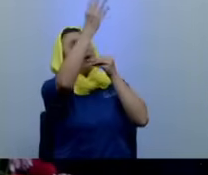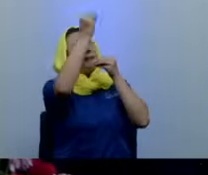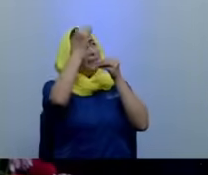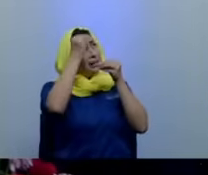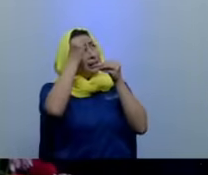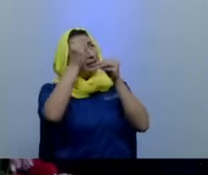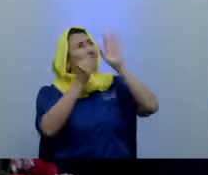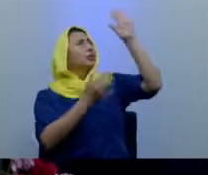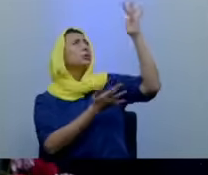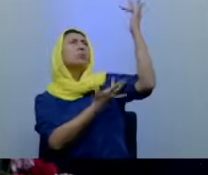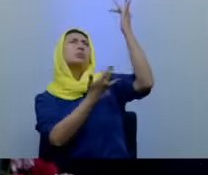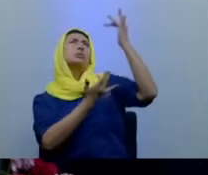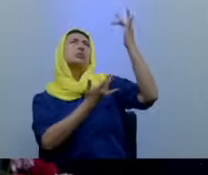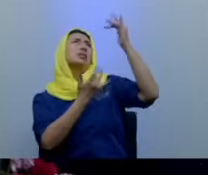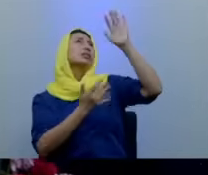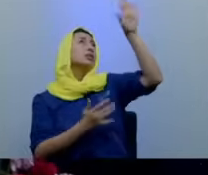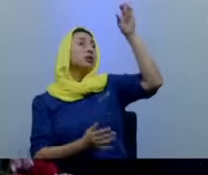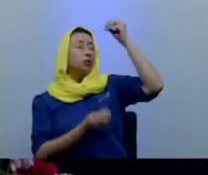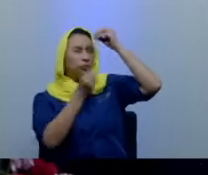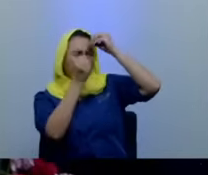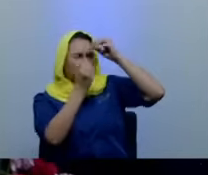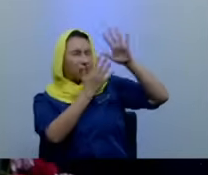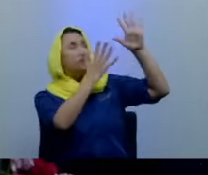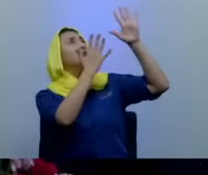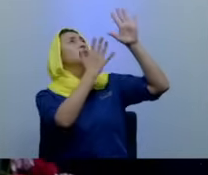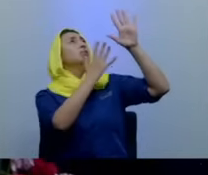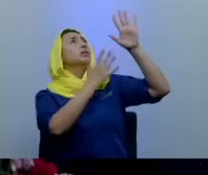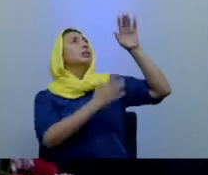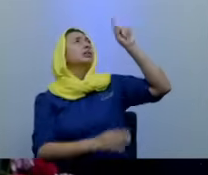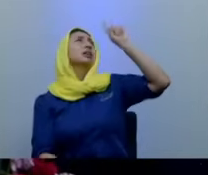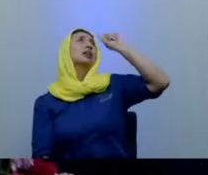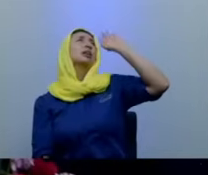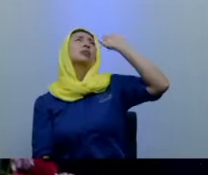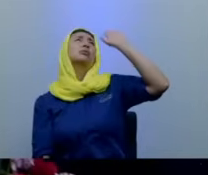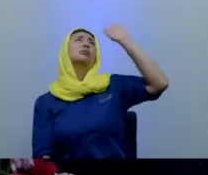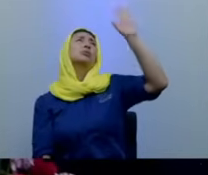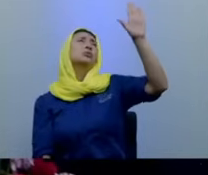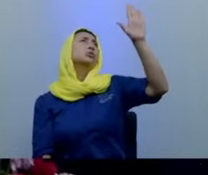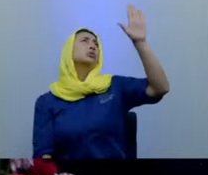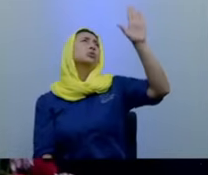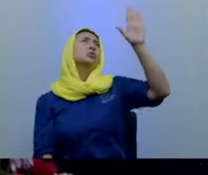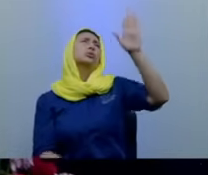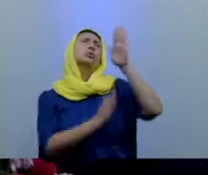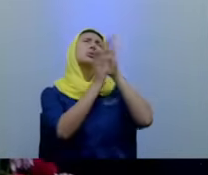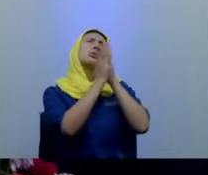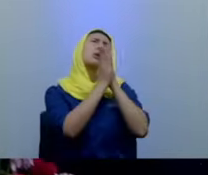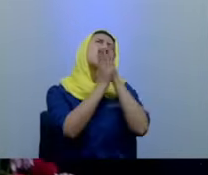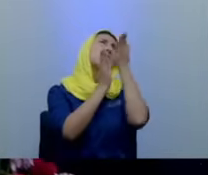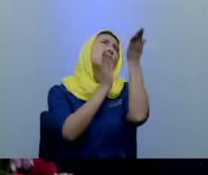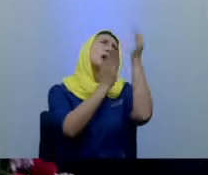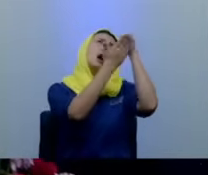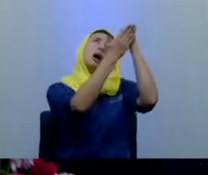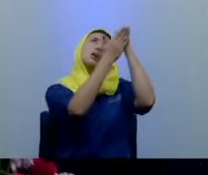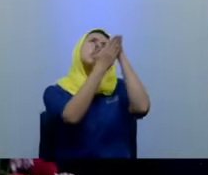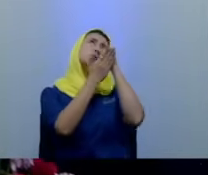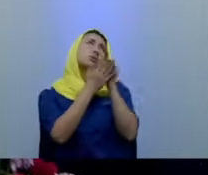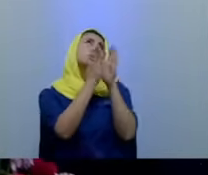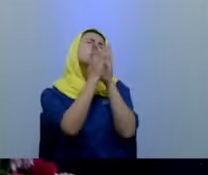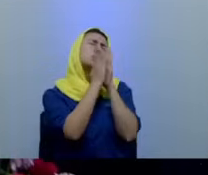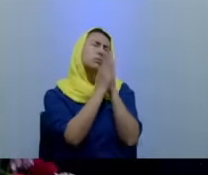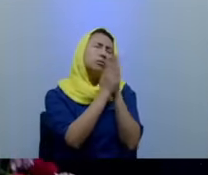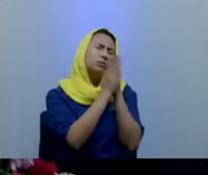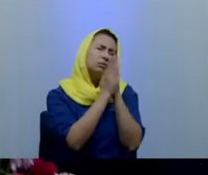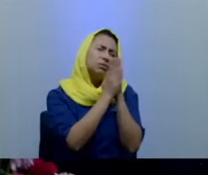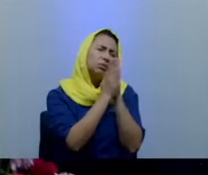tu misericordia, Señor, tu piedad, a través de la administración de tu Santo Espíritu y de tu